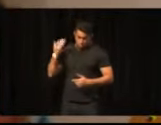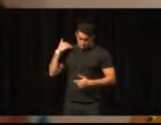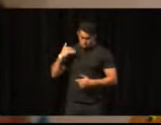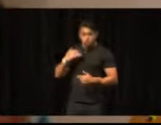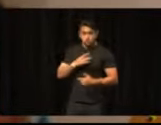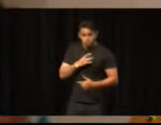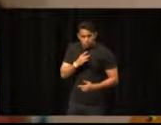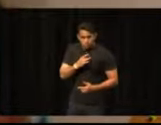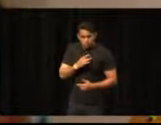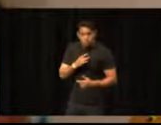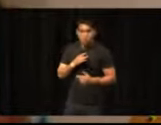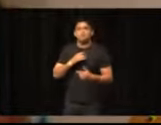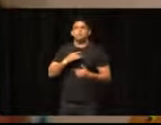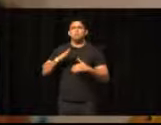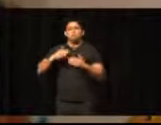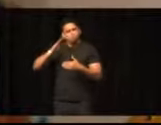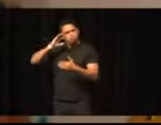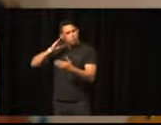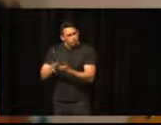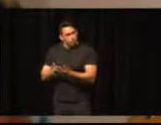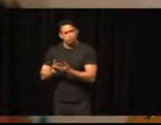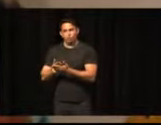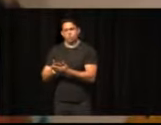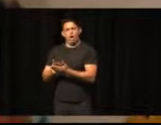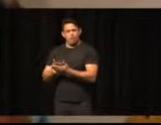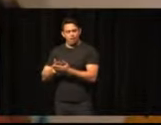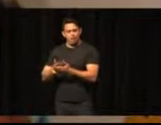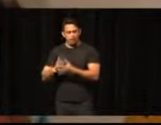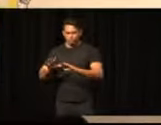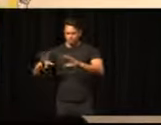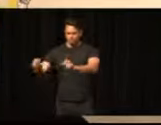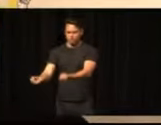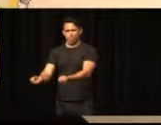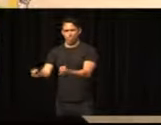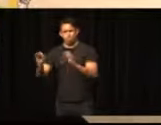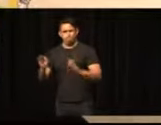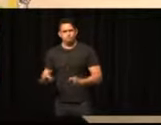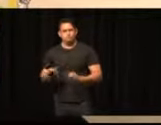las personas que trabajamos por forma voluntaria porque creíamos de hecho en la causa que estaba por detrás.